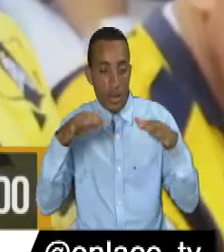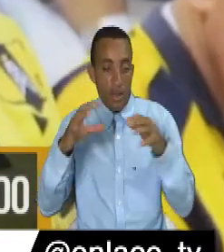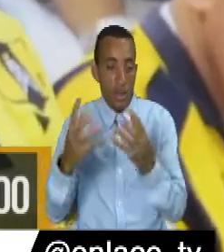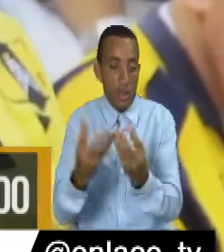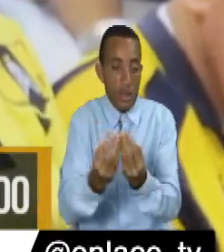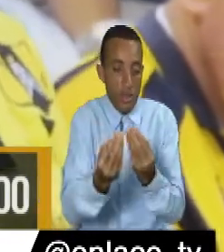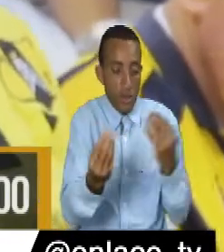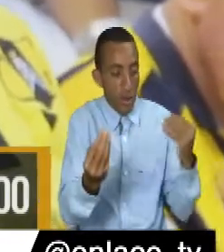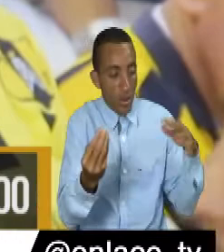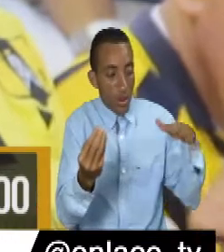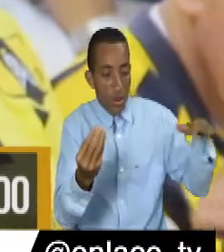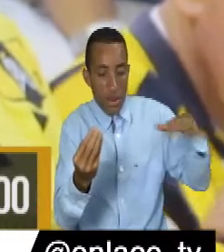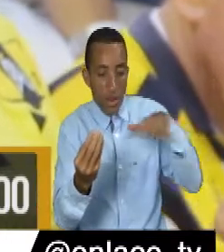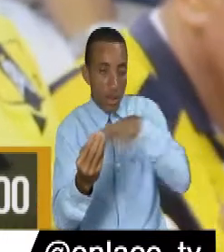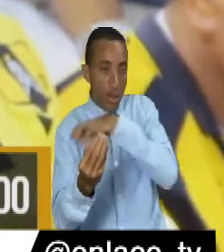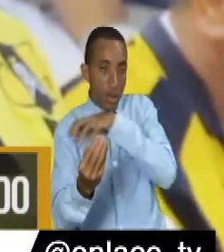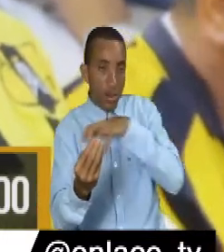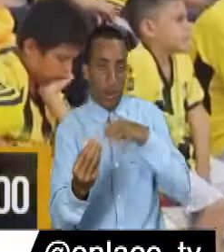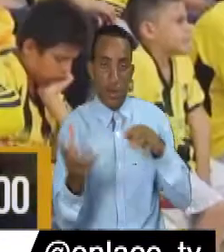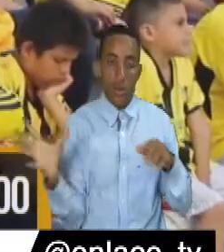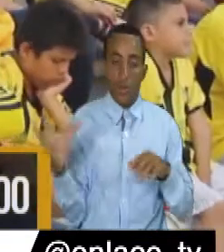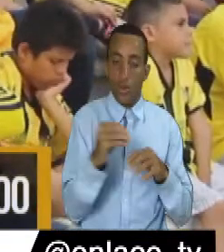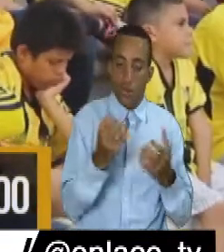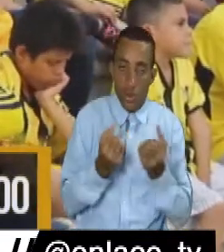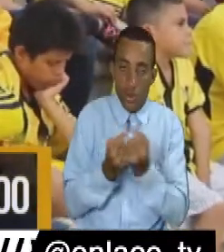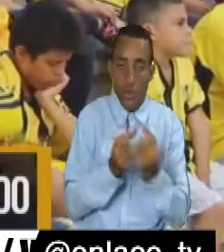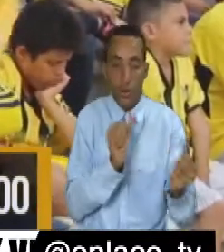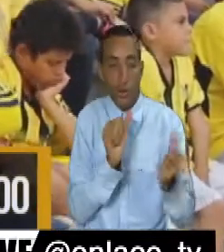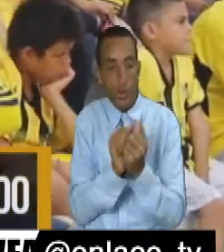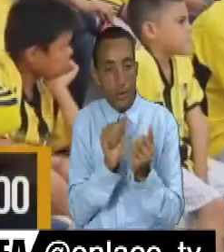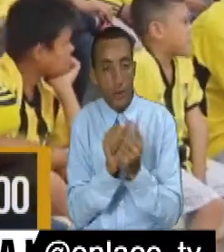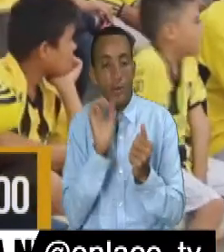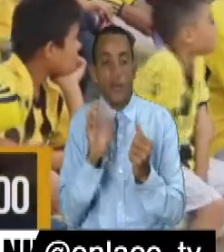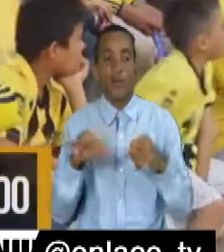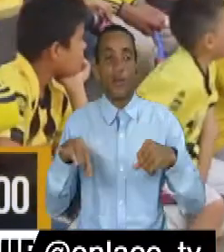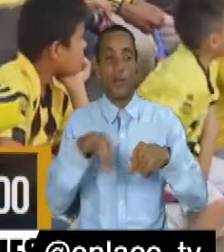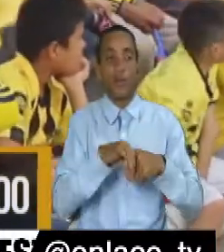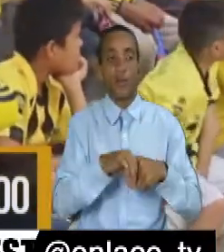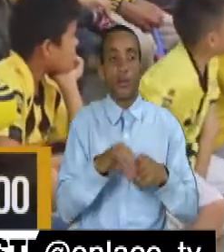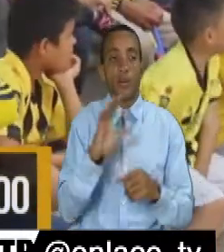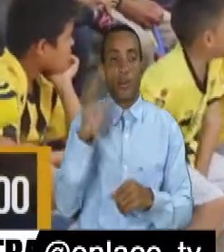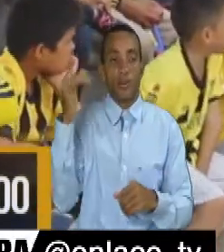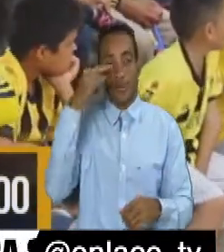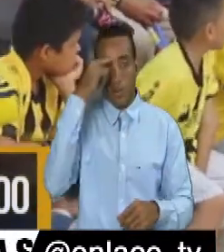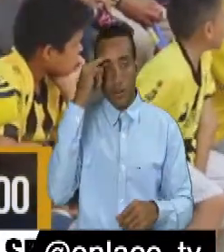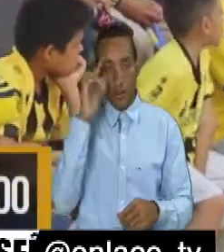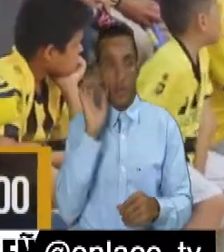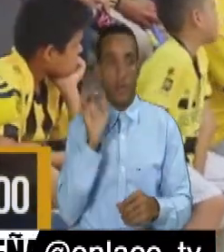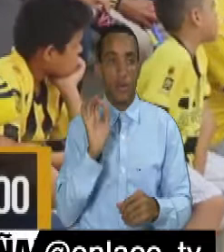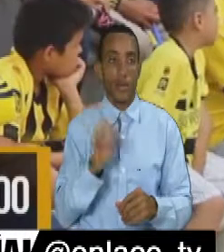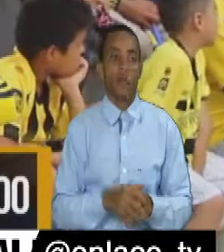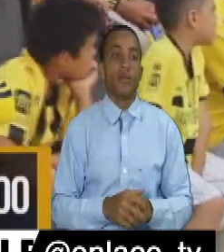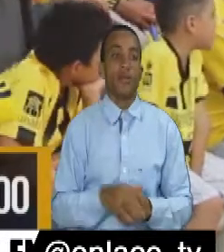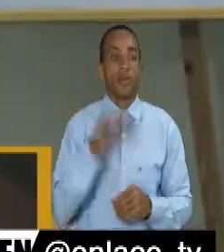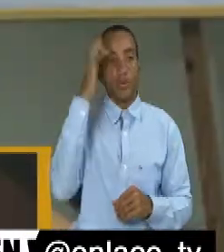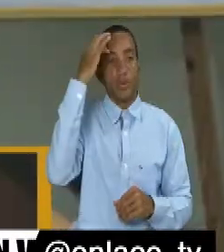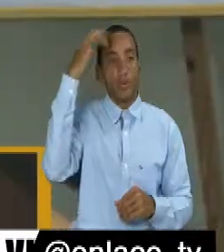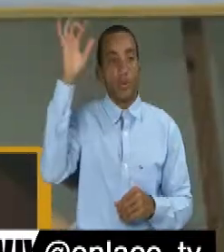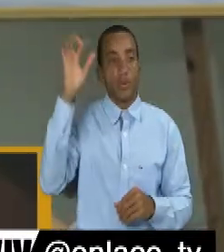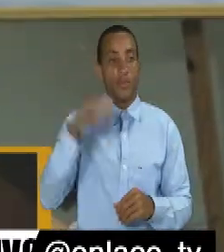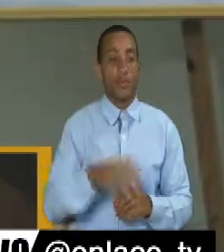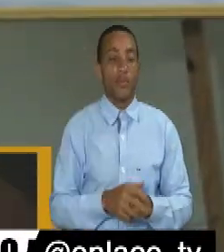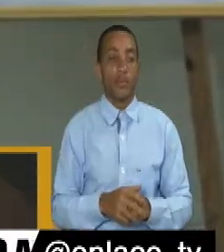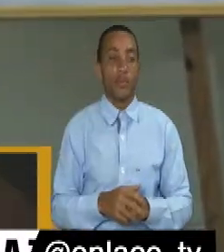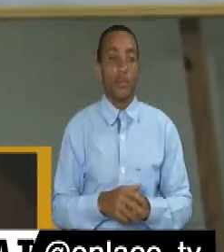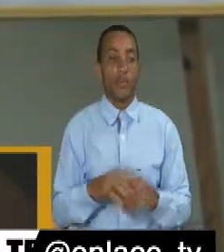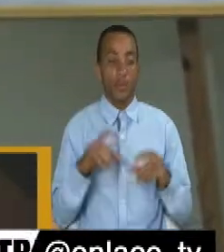brindarle facilidades para que los hinchas acompañen al conjunto amarillo con negro en cada encuentro por el fútbol profesional colombiano. En el carné,